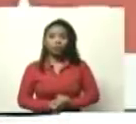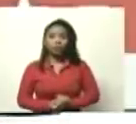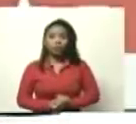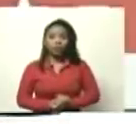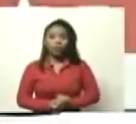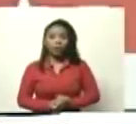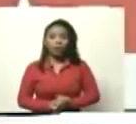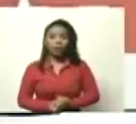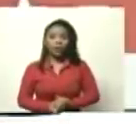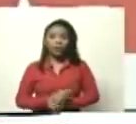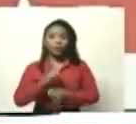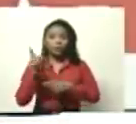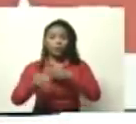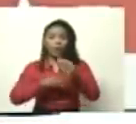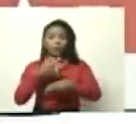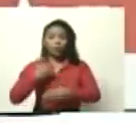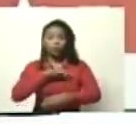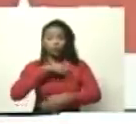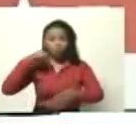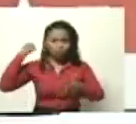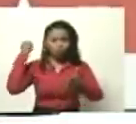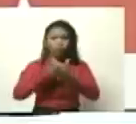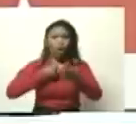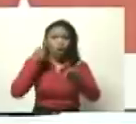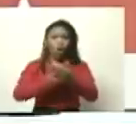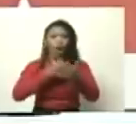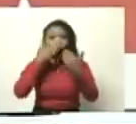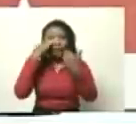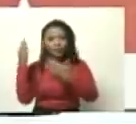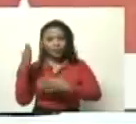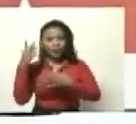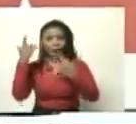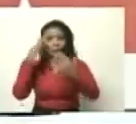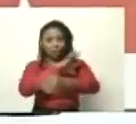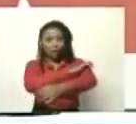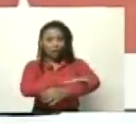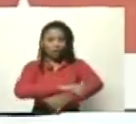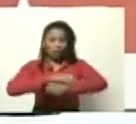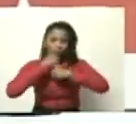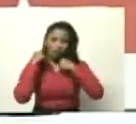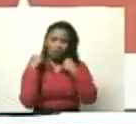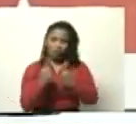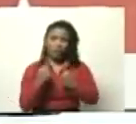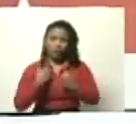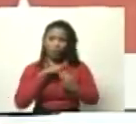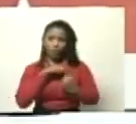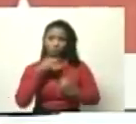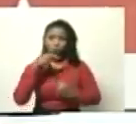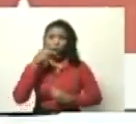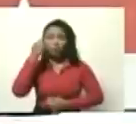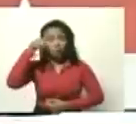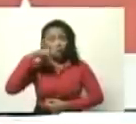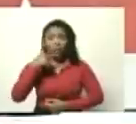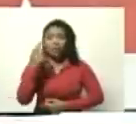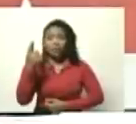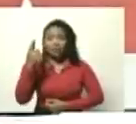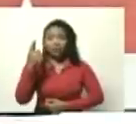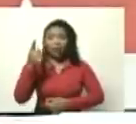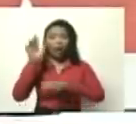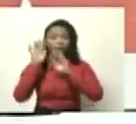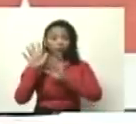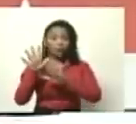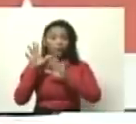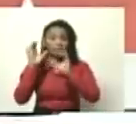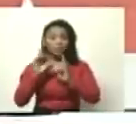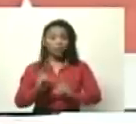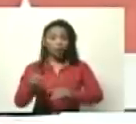Entonces esto ha sido, nosotros hemos luchado así, abrazo partido, pero lo ha hecho nuestro pueblo. Nuestro pueblo, el